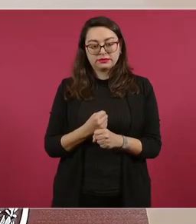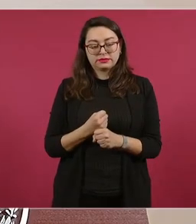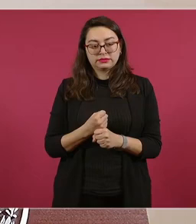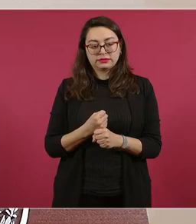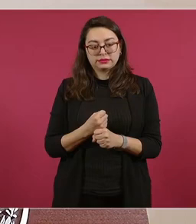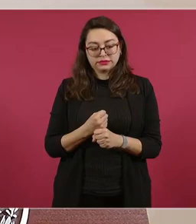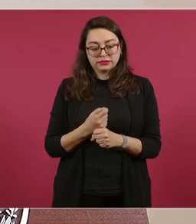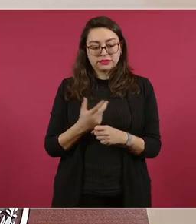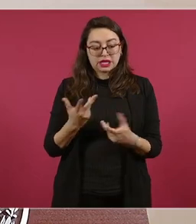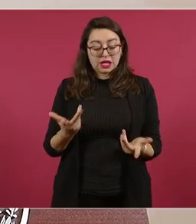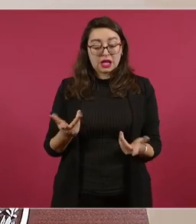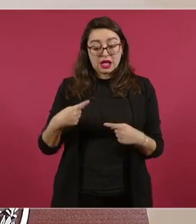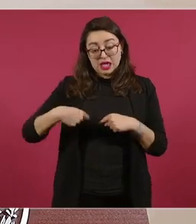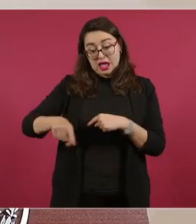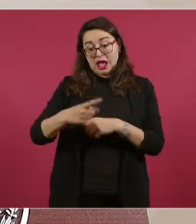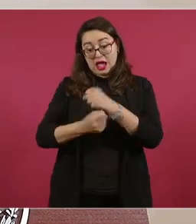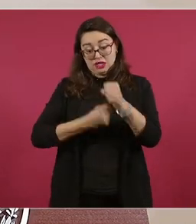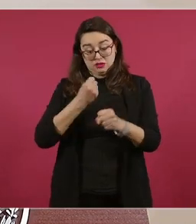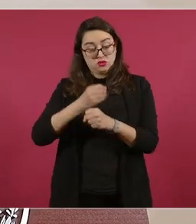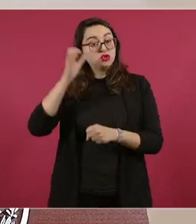es el año del dragón,